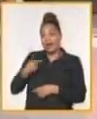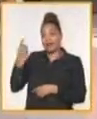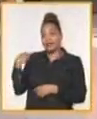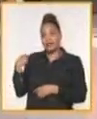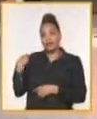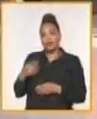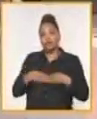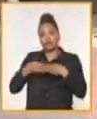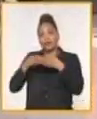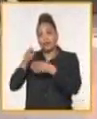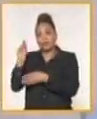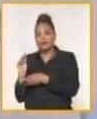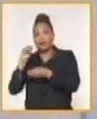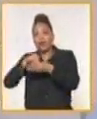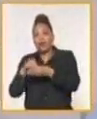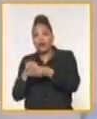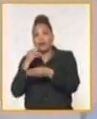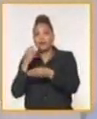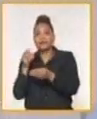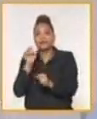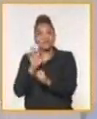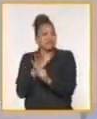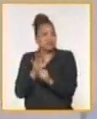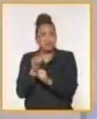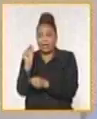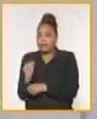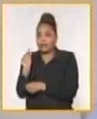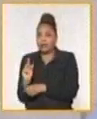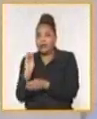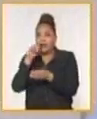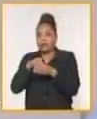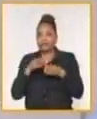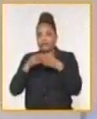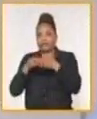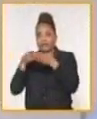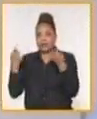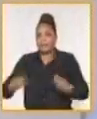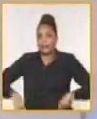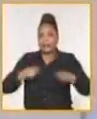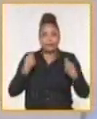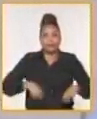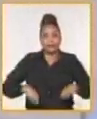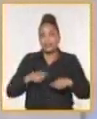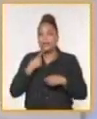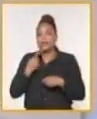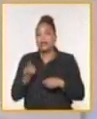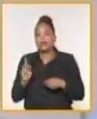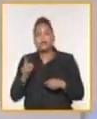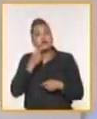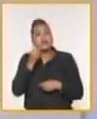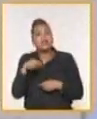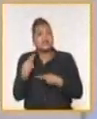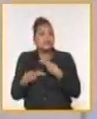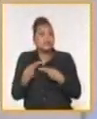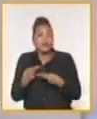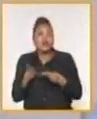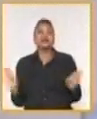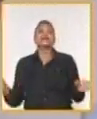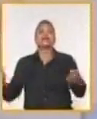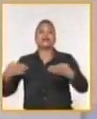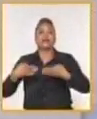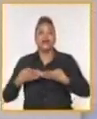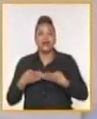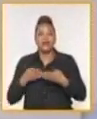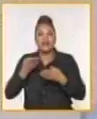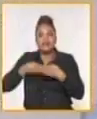barco de pasajeros lleno de gente y están yéndose ellos cerraron la salida, los